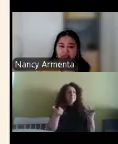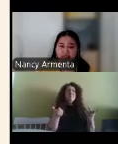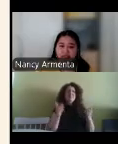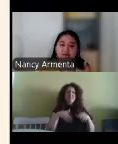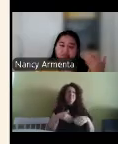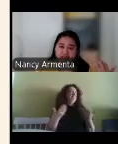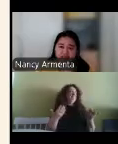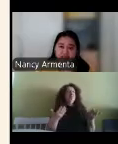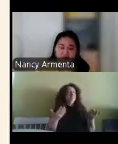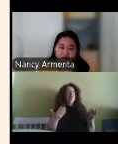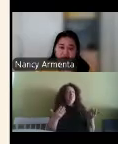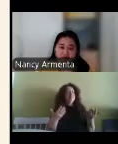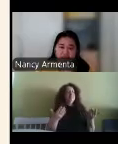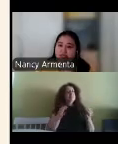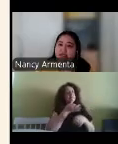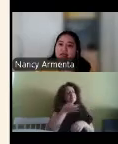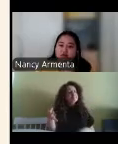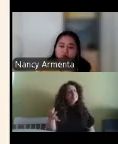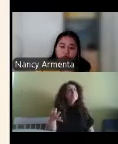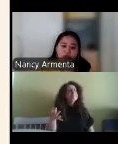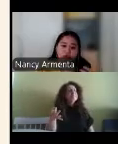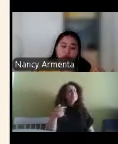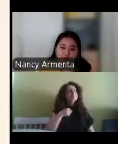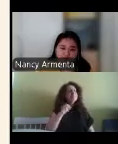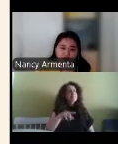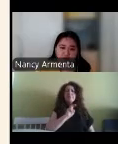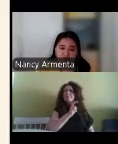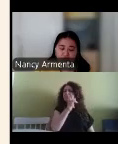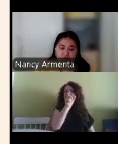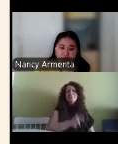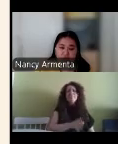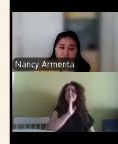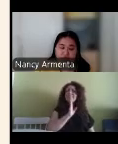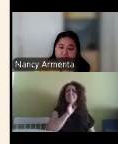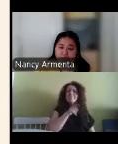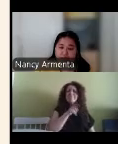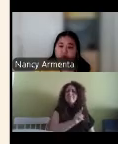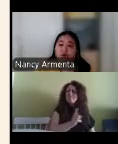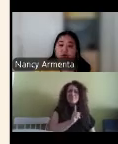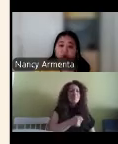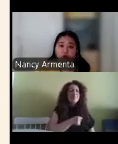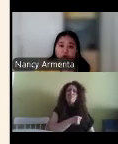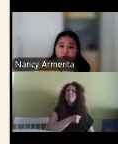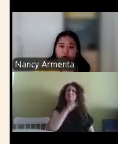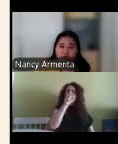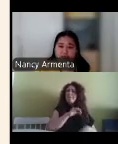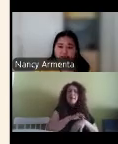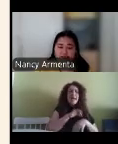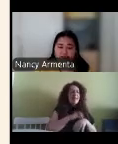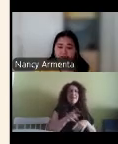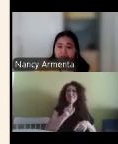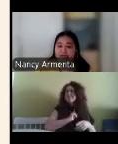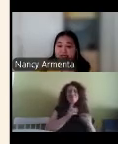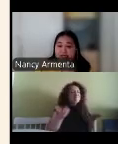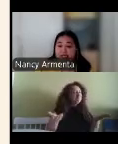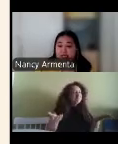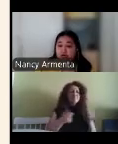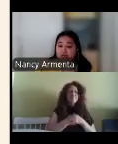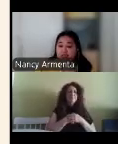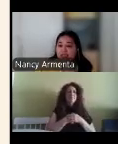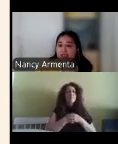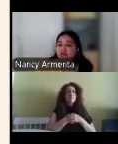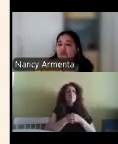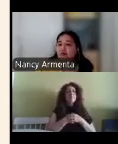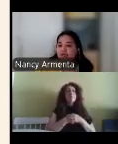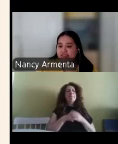darse cuenta que efectivamente el otro médico o en el otro centro de salud no ocurría así. Y lo